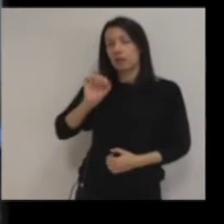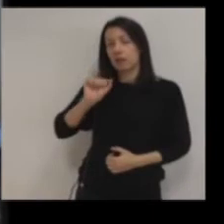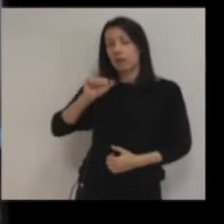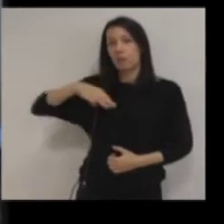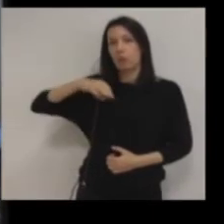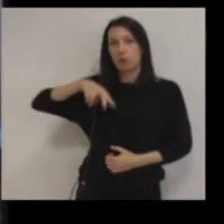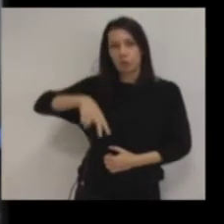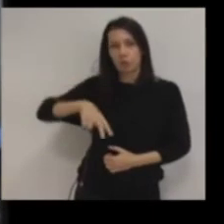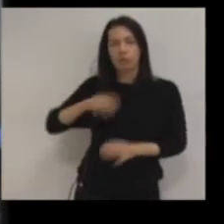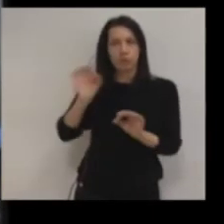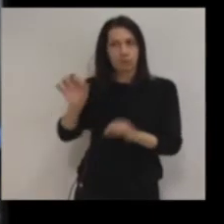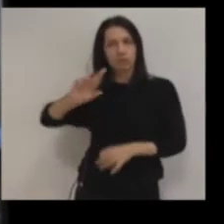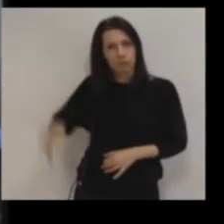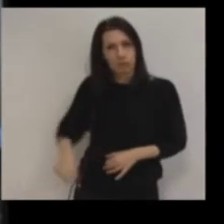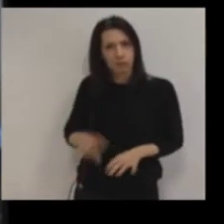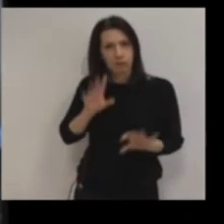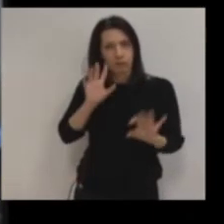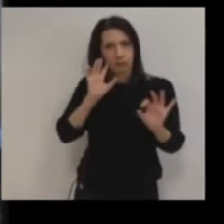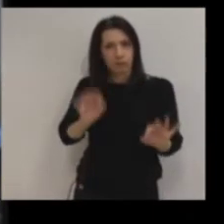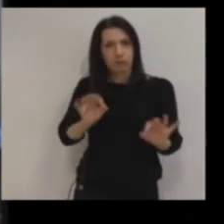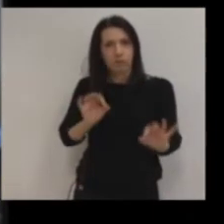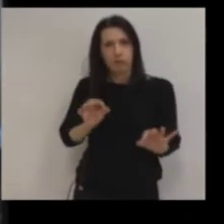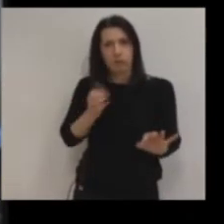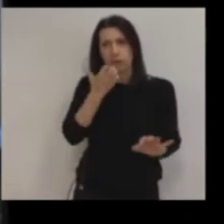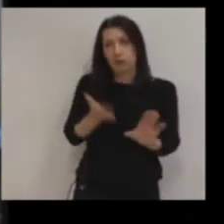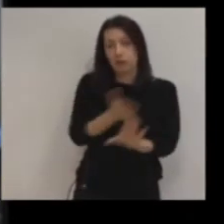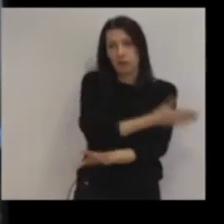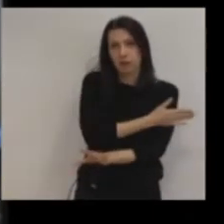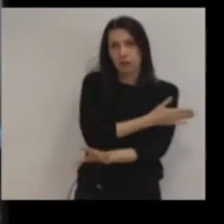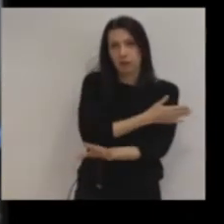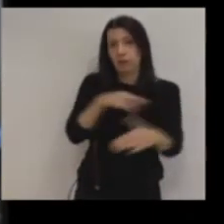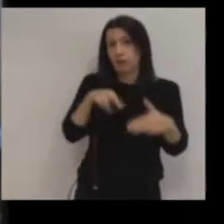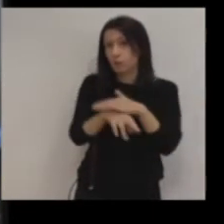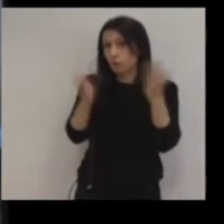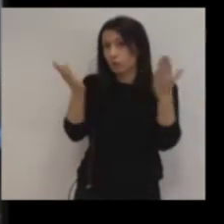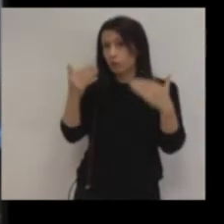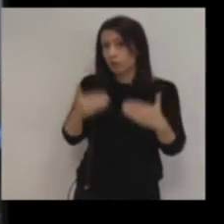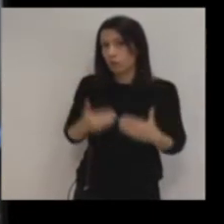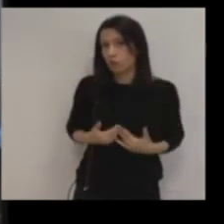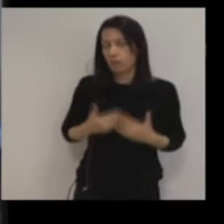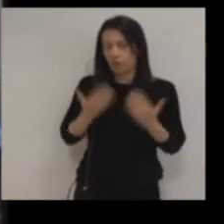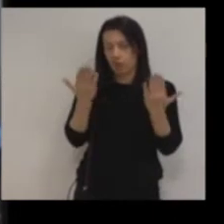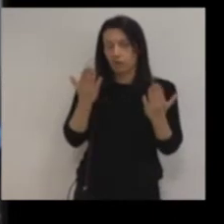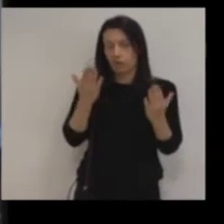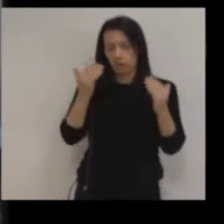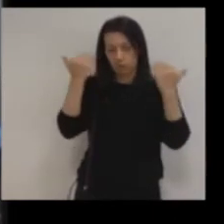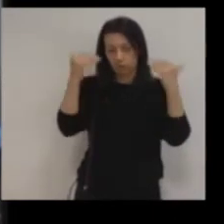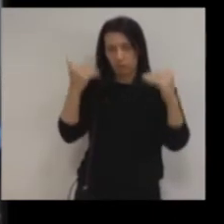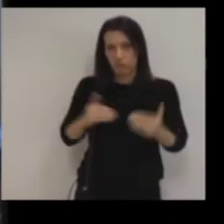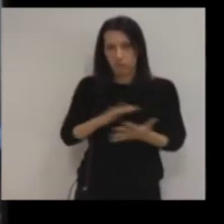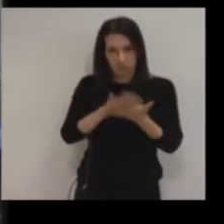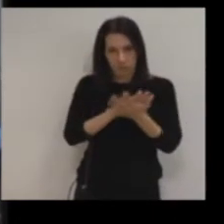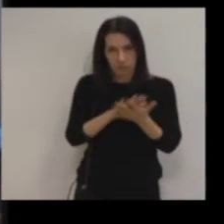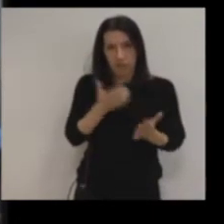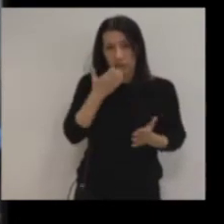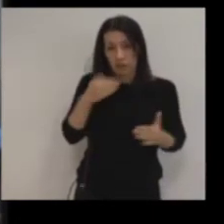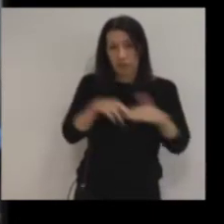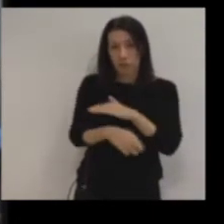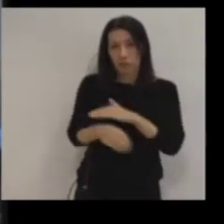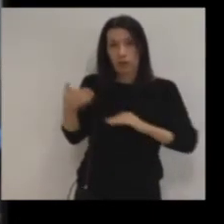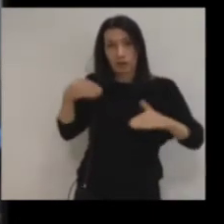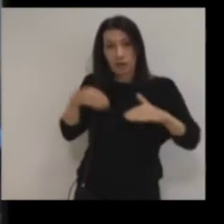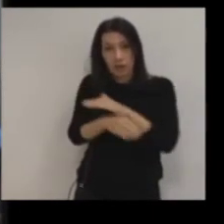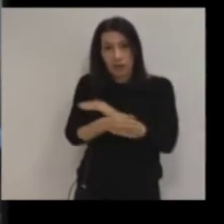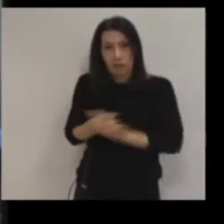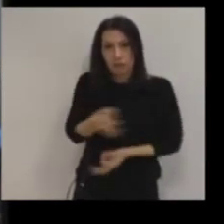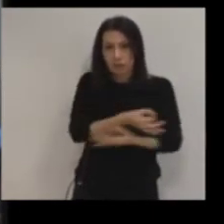cierto, evidentemente, si no tienes los recursos, por ir por partes, si no tienes los recursos de acceso